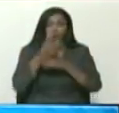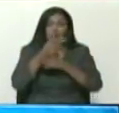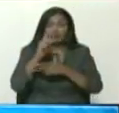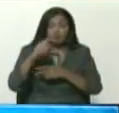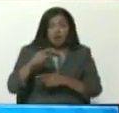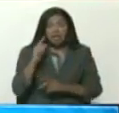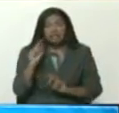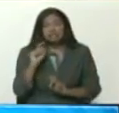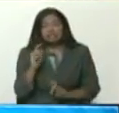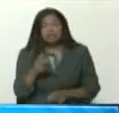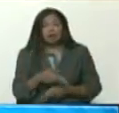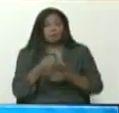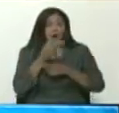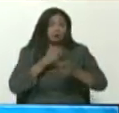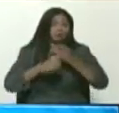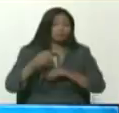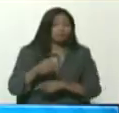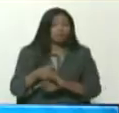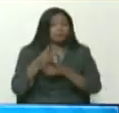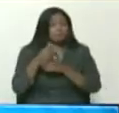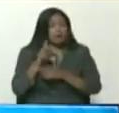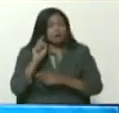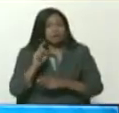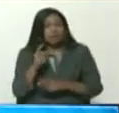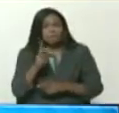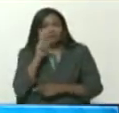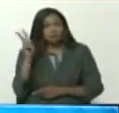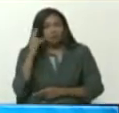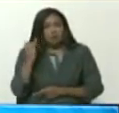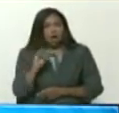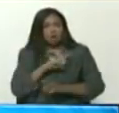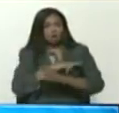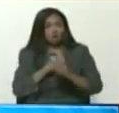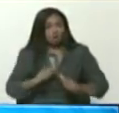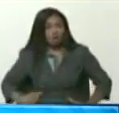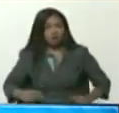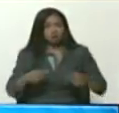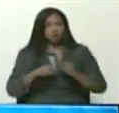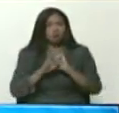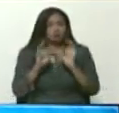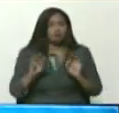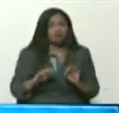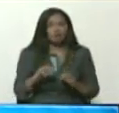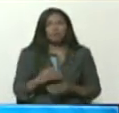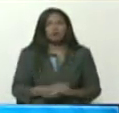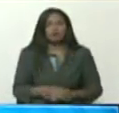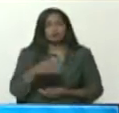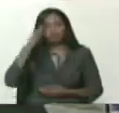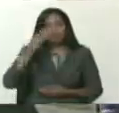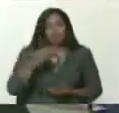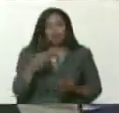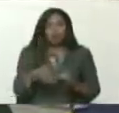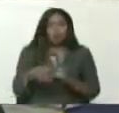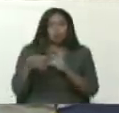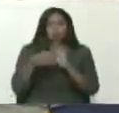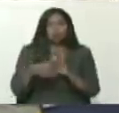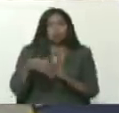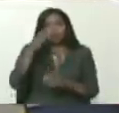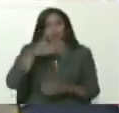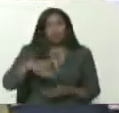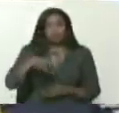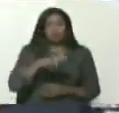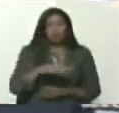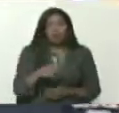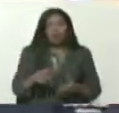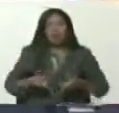fuera necesaria defenderla con las armas. Venezuela tiene una Fuerza Armada Nacional Bolivariana, unida al pueblo,